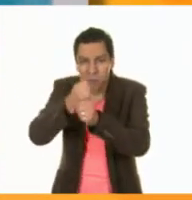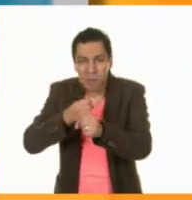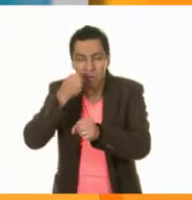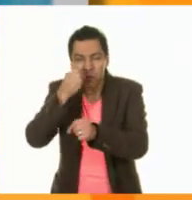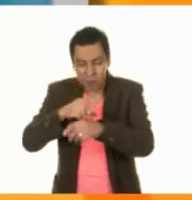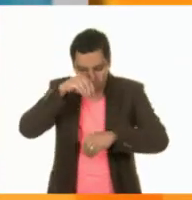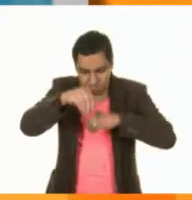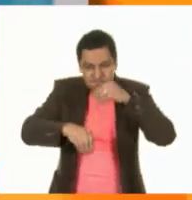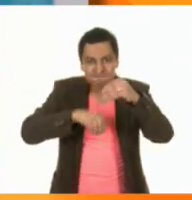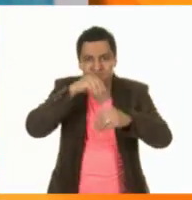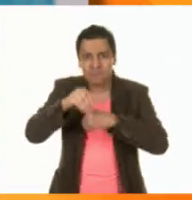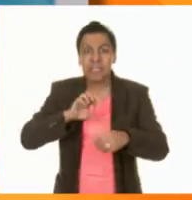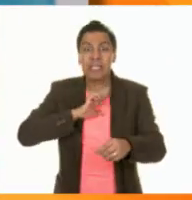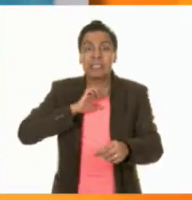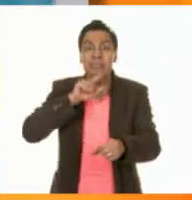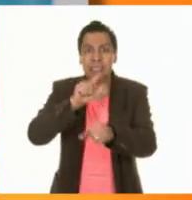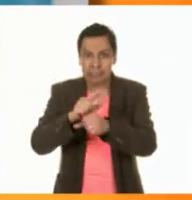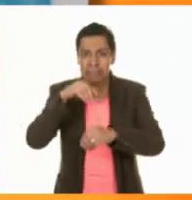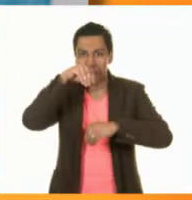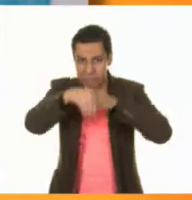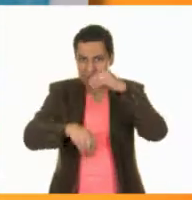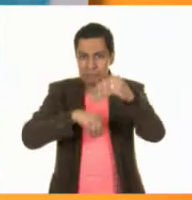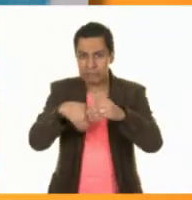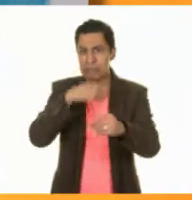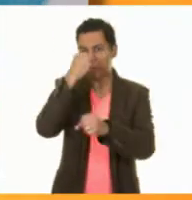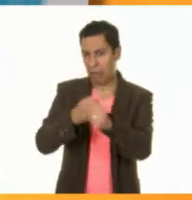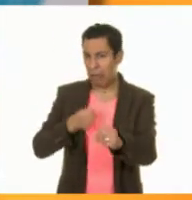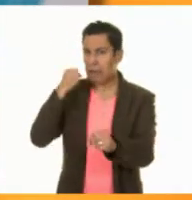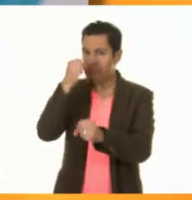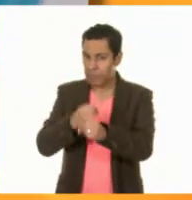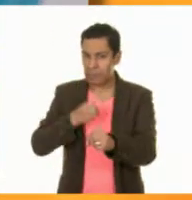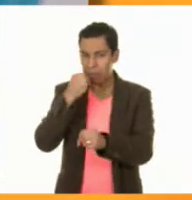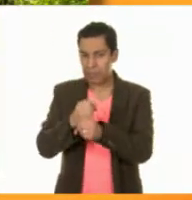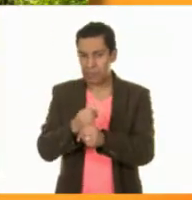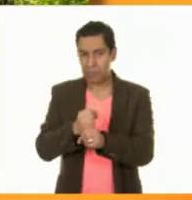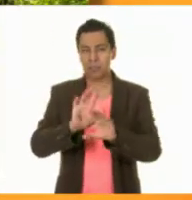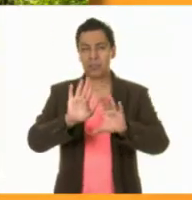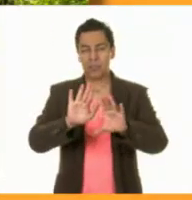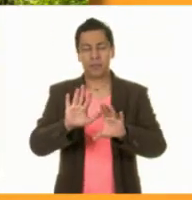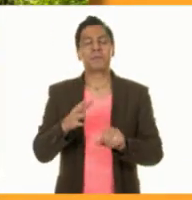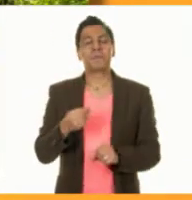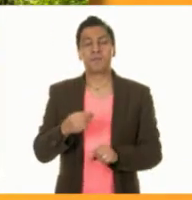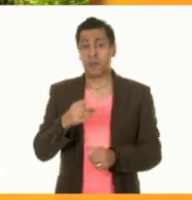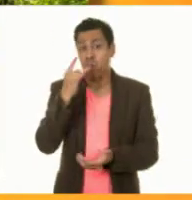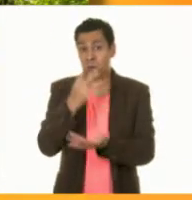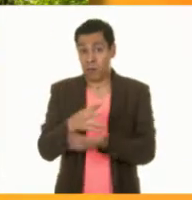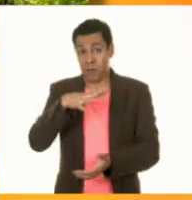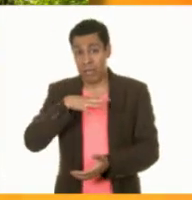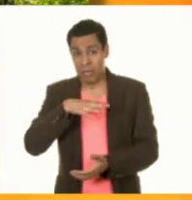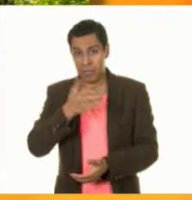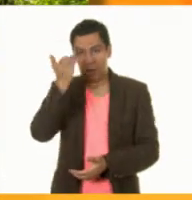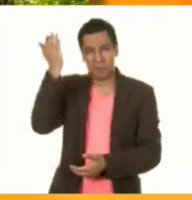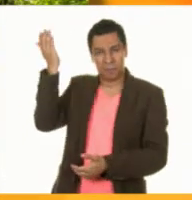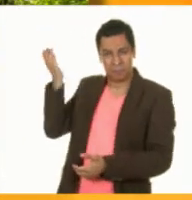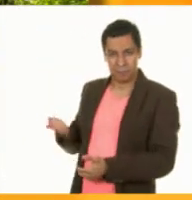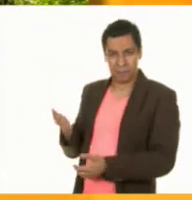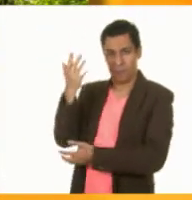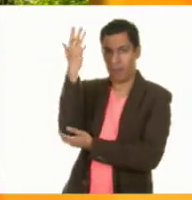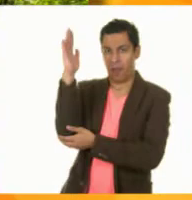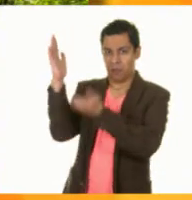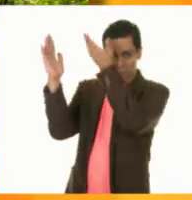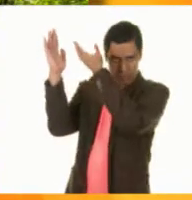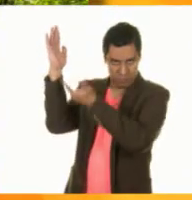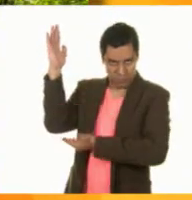de algo especial, no solo de la práctica de la existencia, ¿sí? Entonces, un árbol tiene su